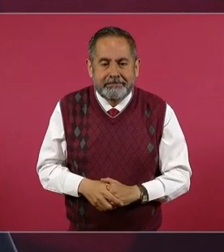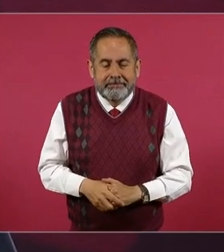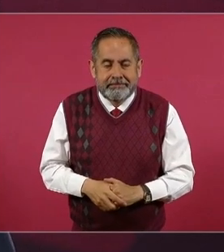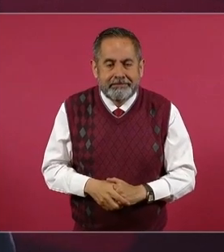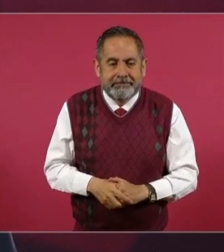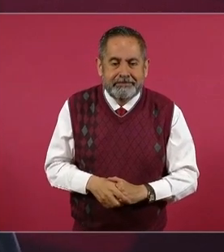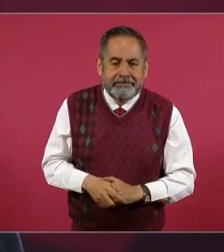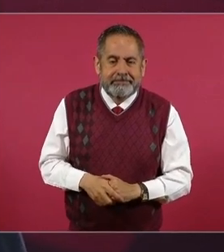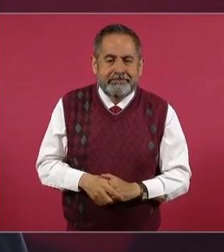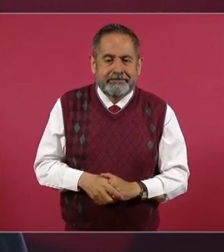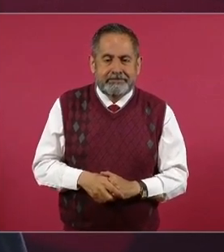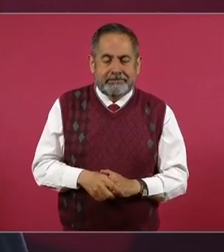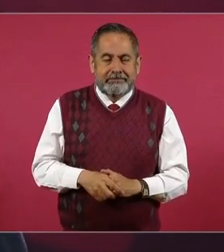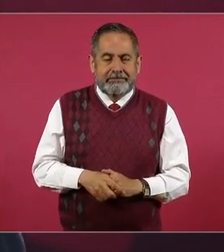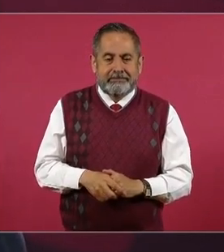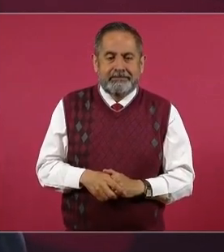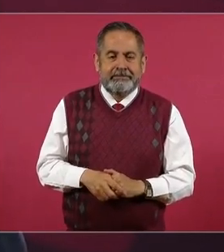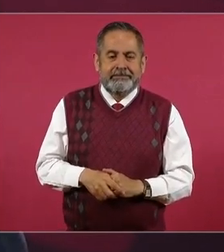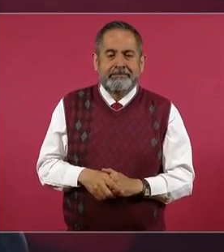no, pues